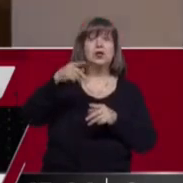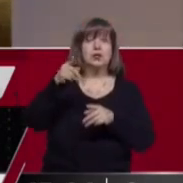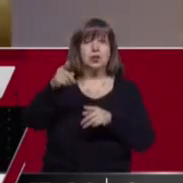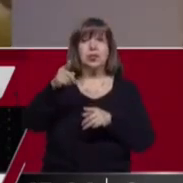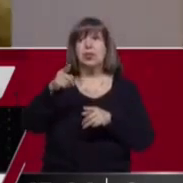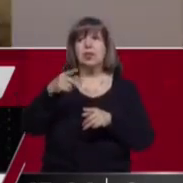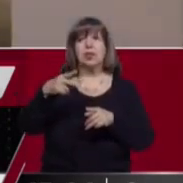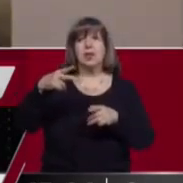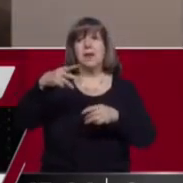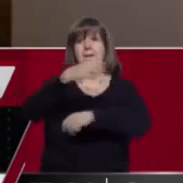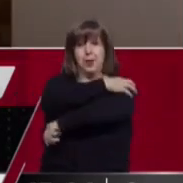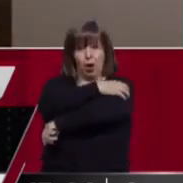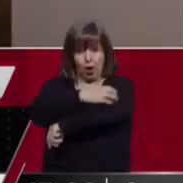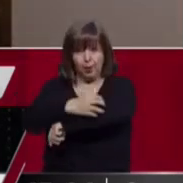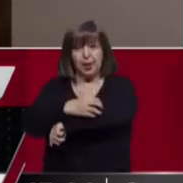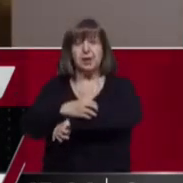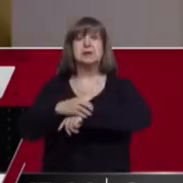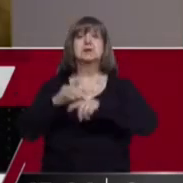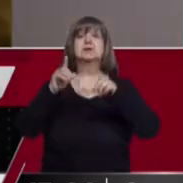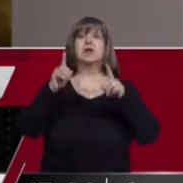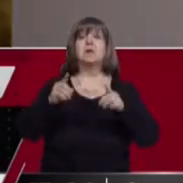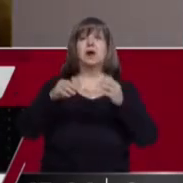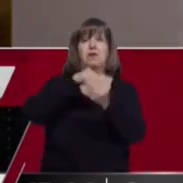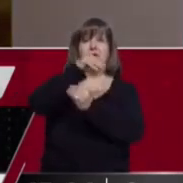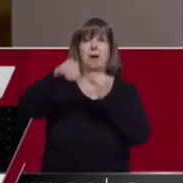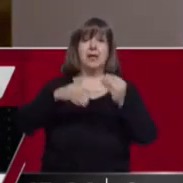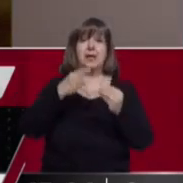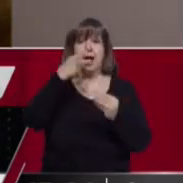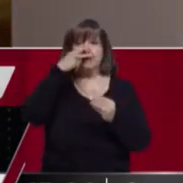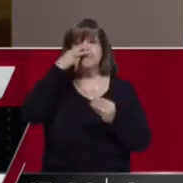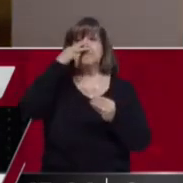que vos decís, no tiene que ver exclusivamente con la situación